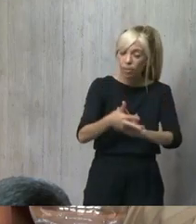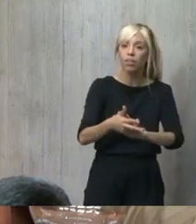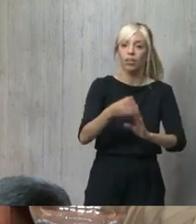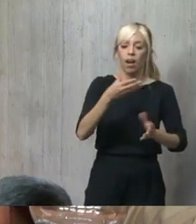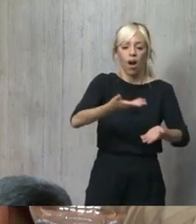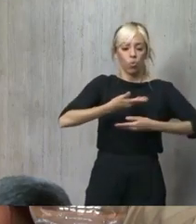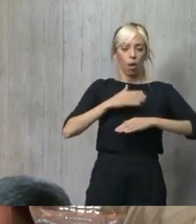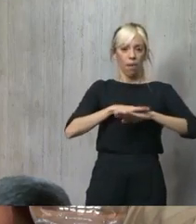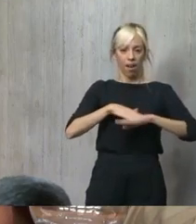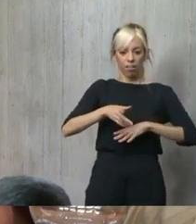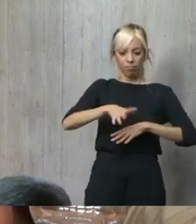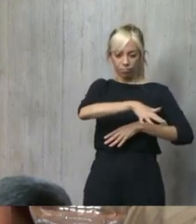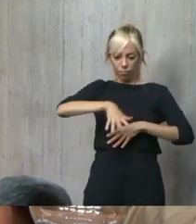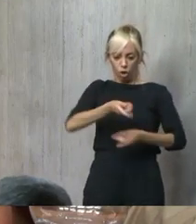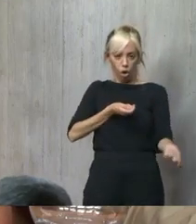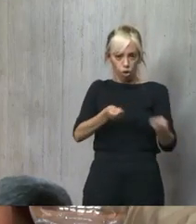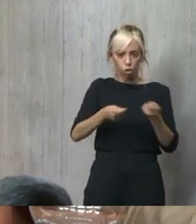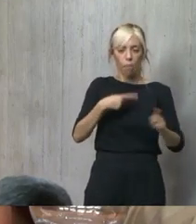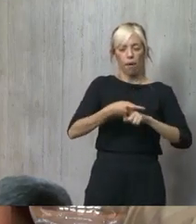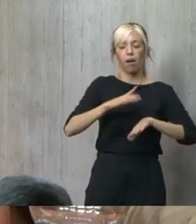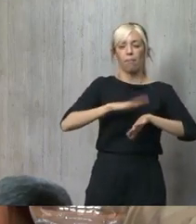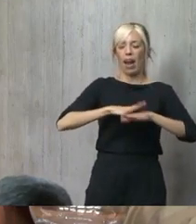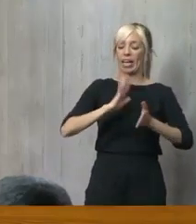ir al control y la posterior extinción del incendio, ¿vale?